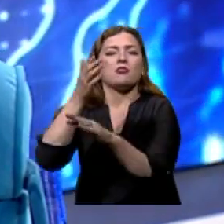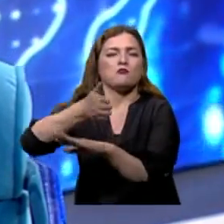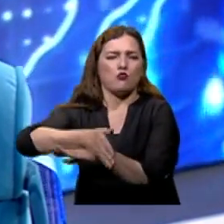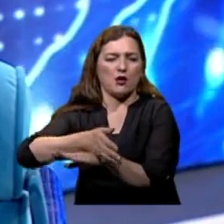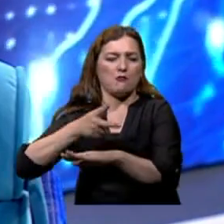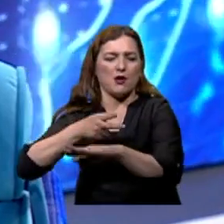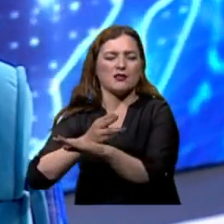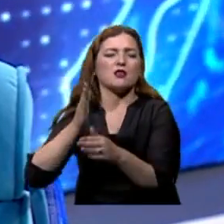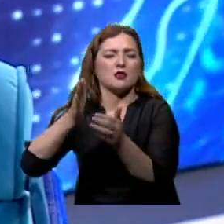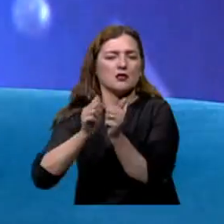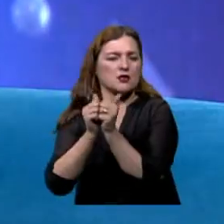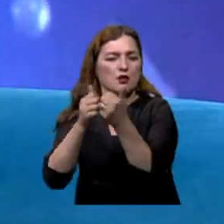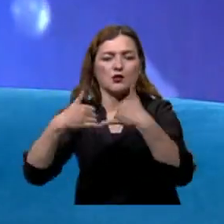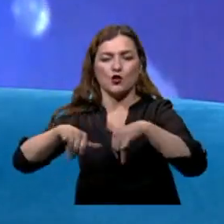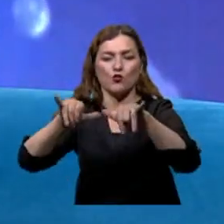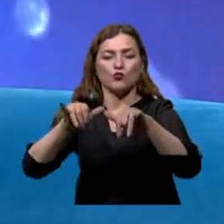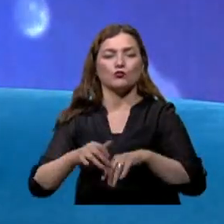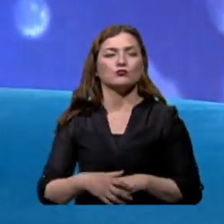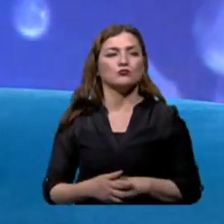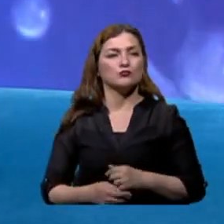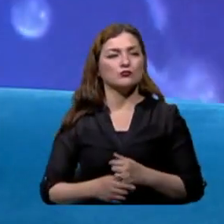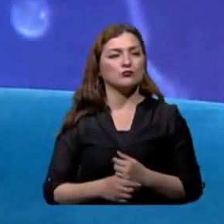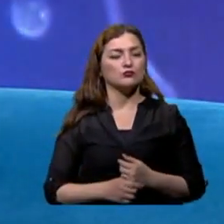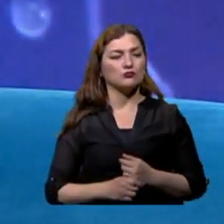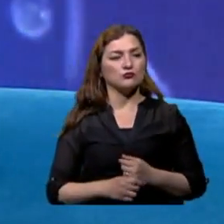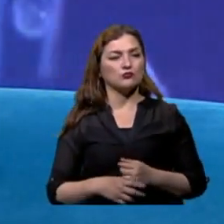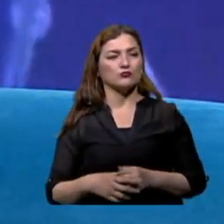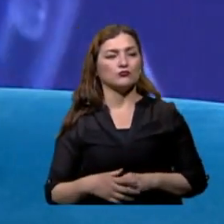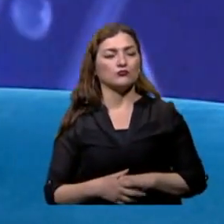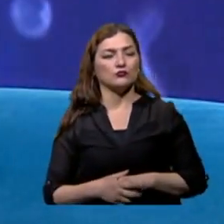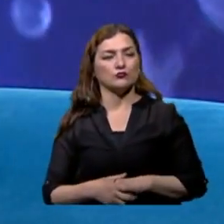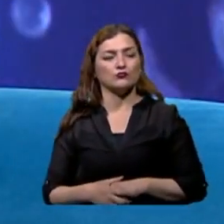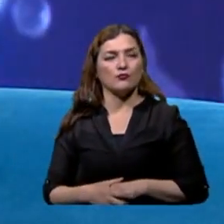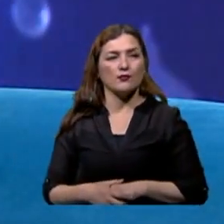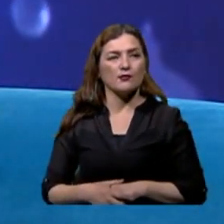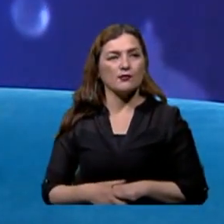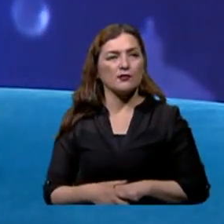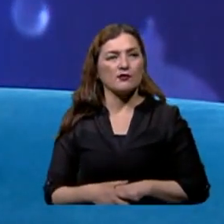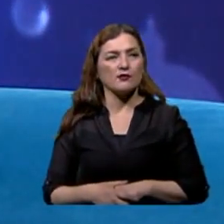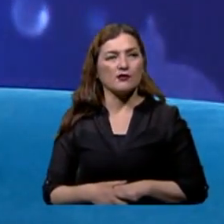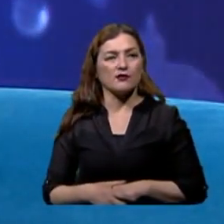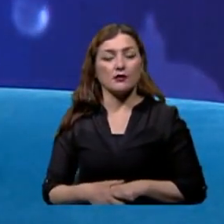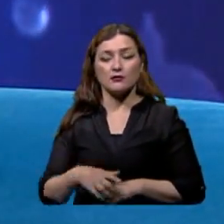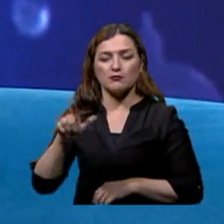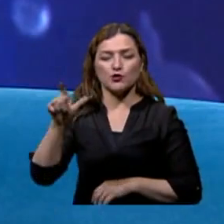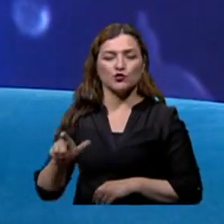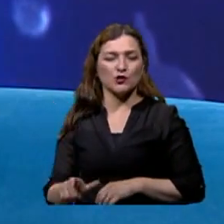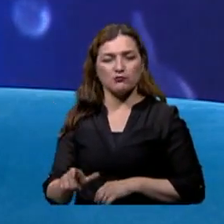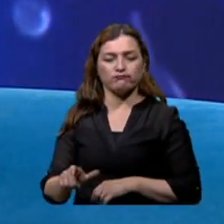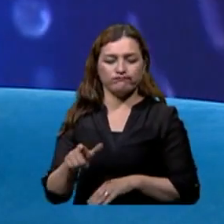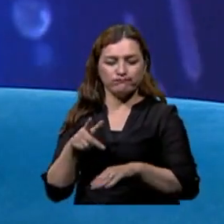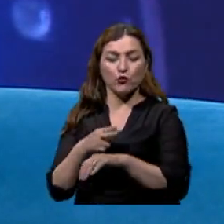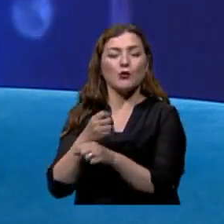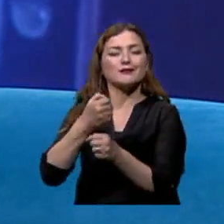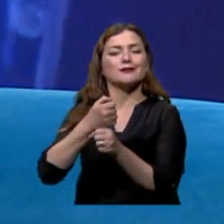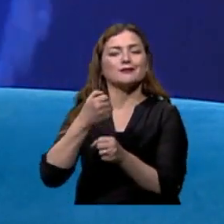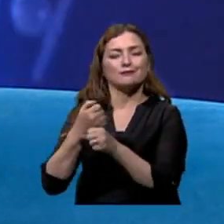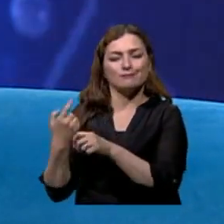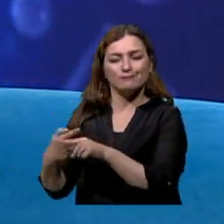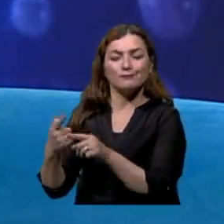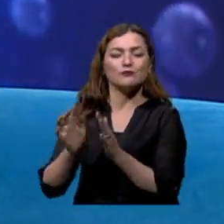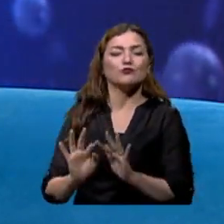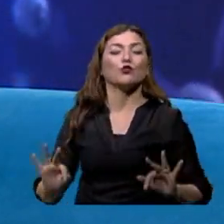han amputado el miembro? Bueno, cuando ya está descrito que se tiene que amputar a un paciente, el trabajo multidisciplinario